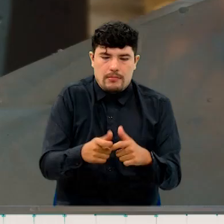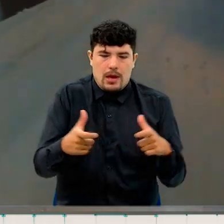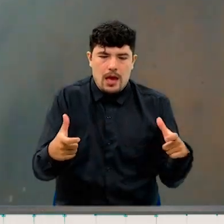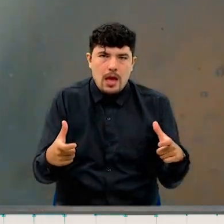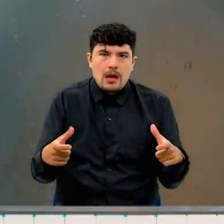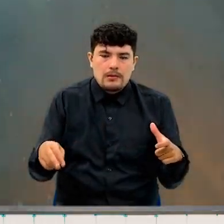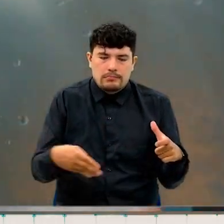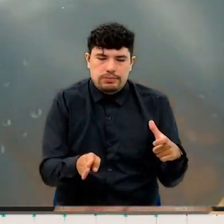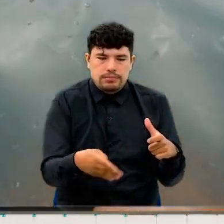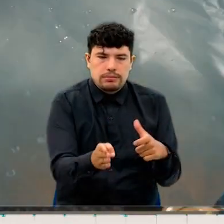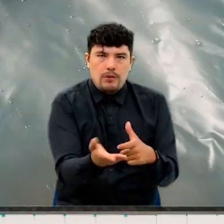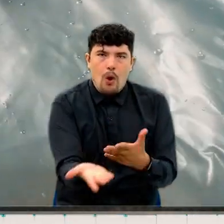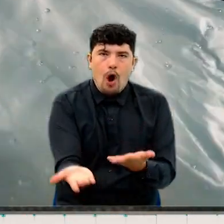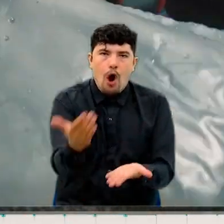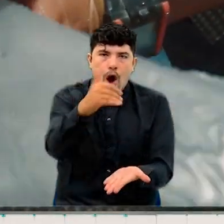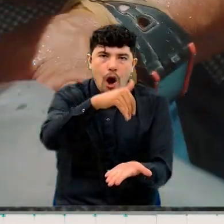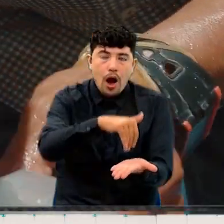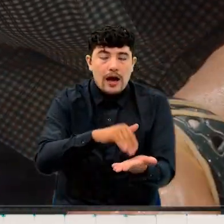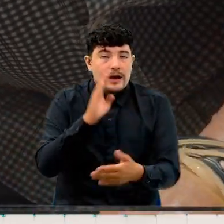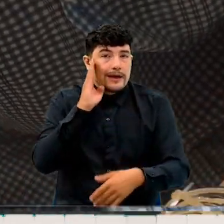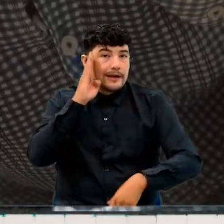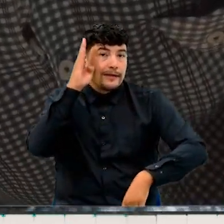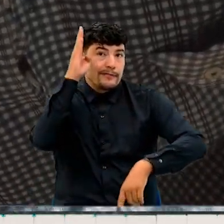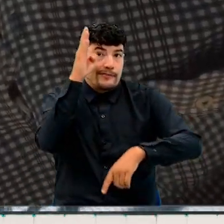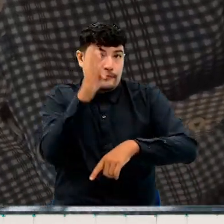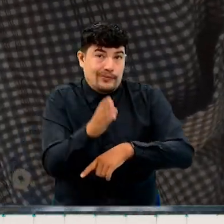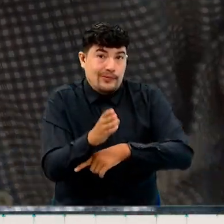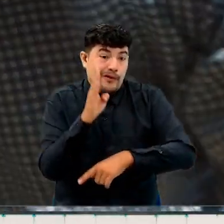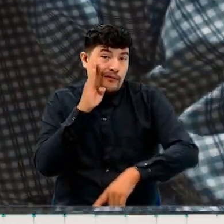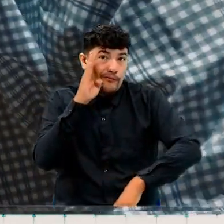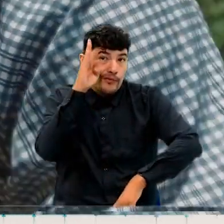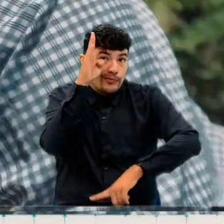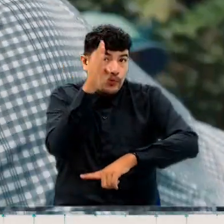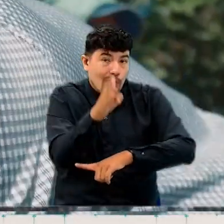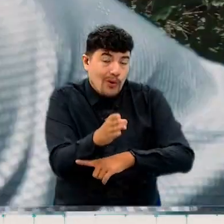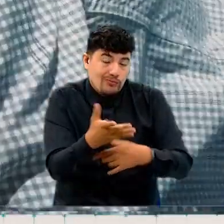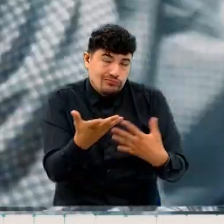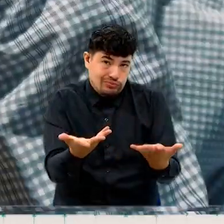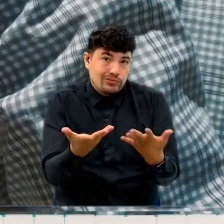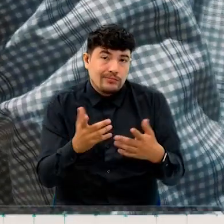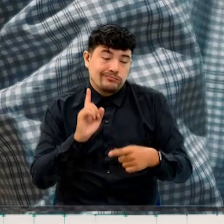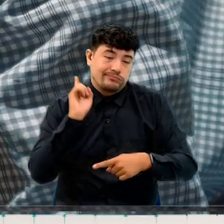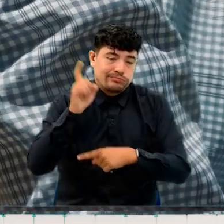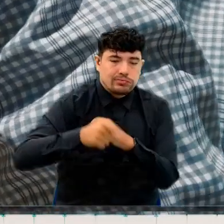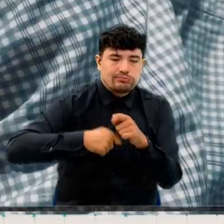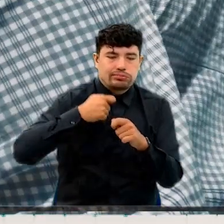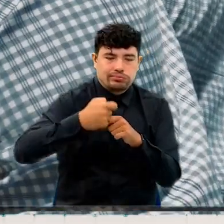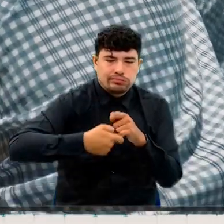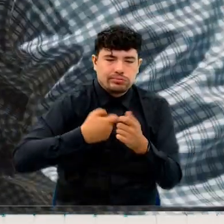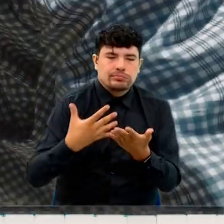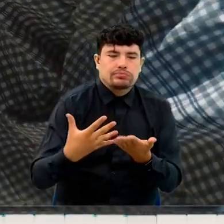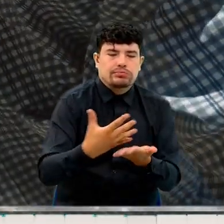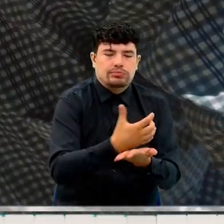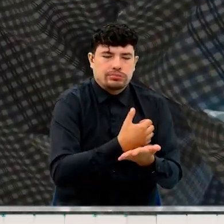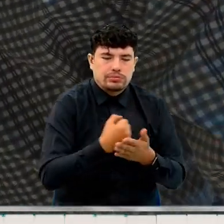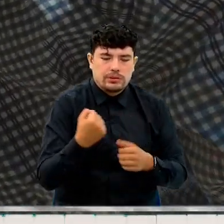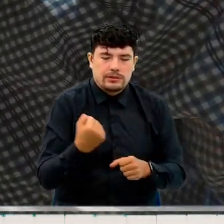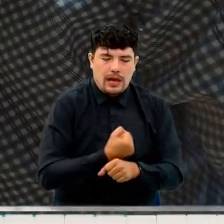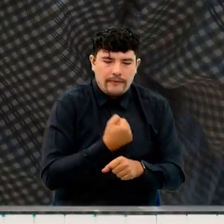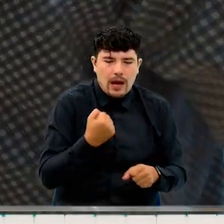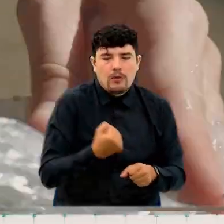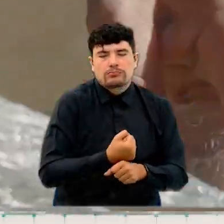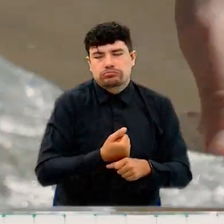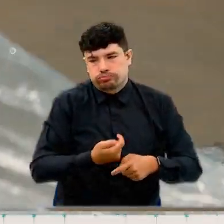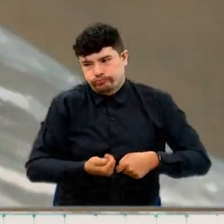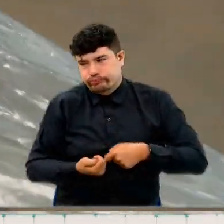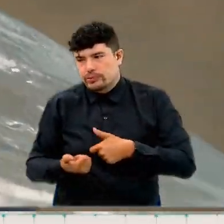cual pues también a futuro podemos brindarle un mejor bienestar a nuestra familia si lo hacemos bien